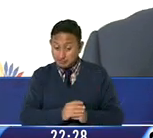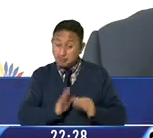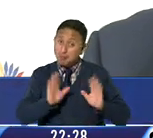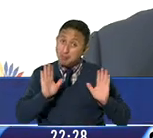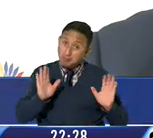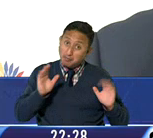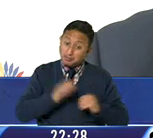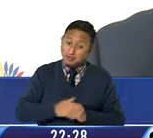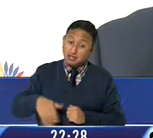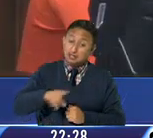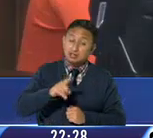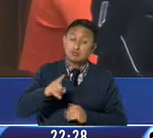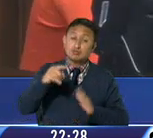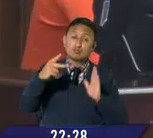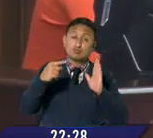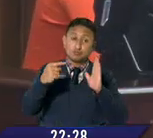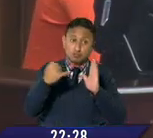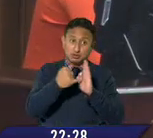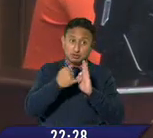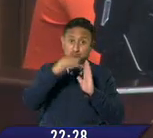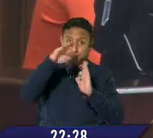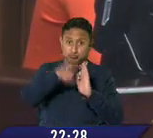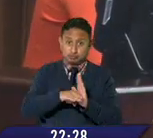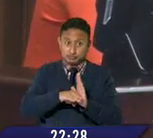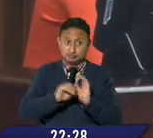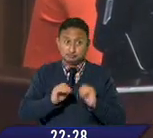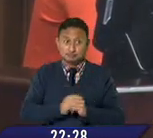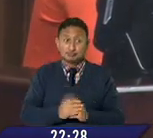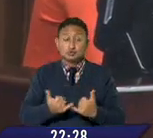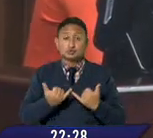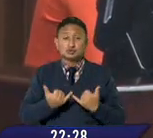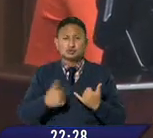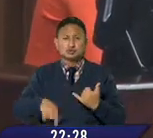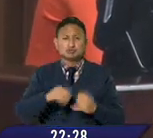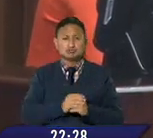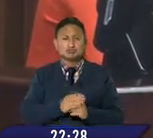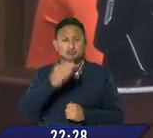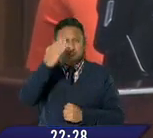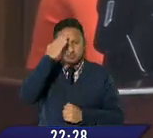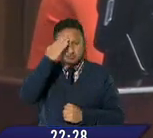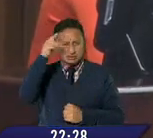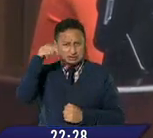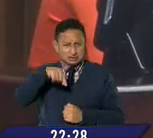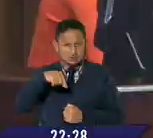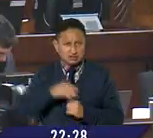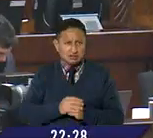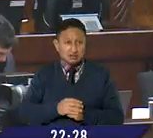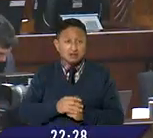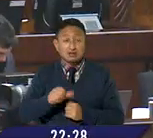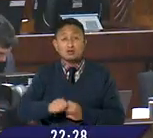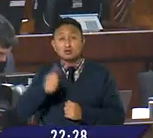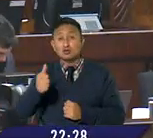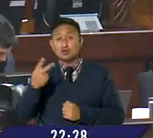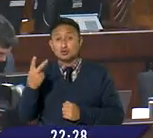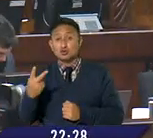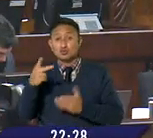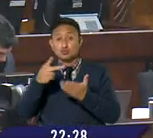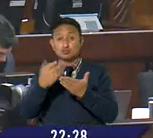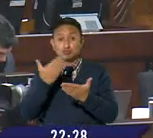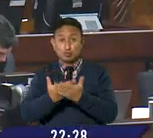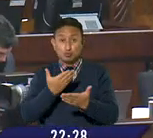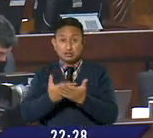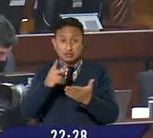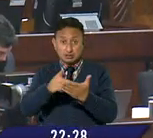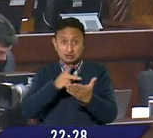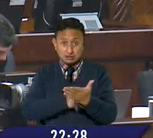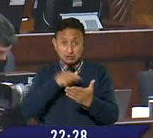está reduciendo. Con esto se podría medir la temperatura para conocer la suerte que podrían correr las otras dos propuestas que tienen carpeta